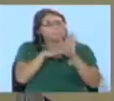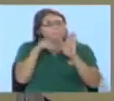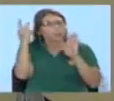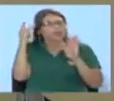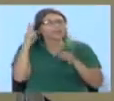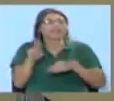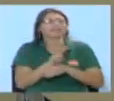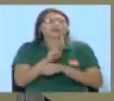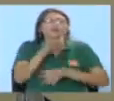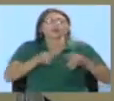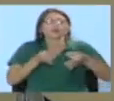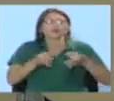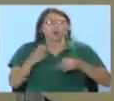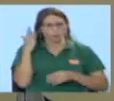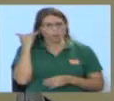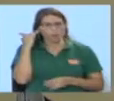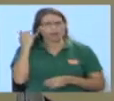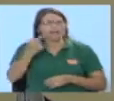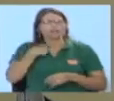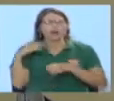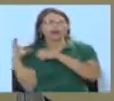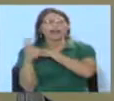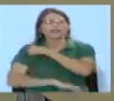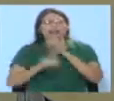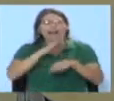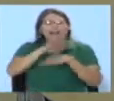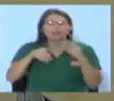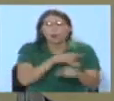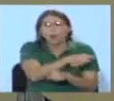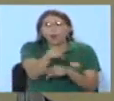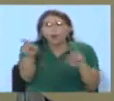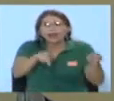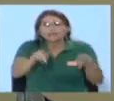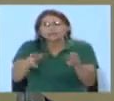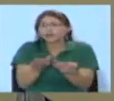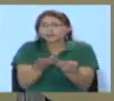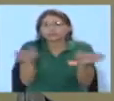todos los usuarios si la mayoría no está utilizando